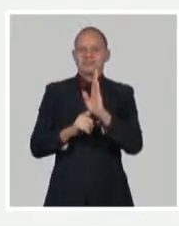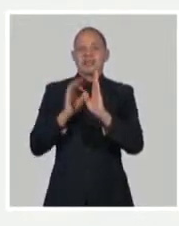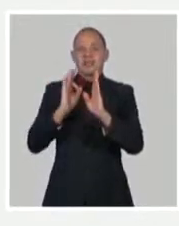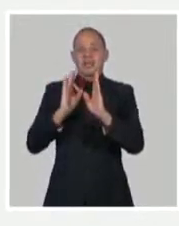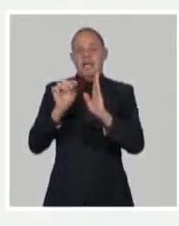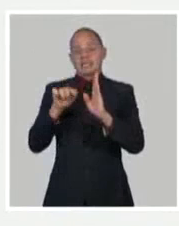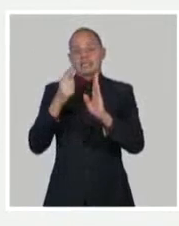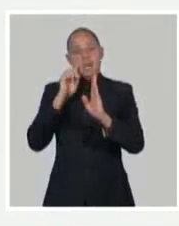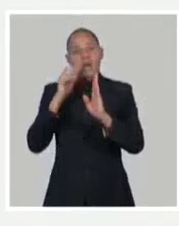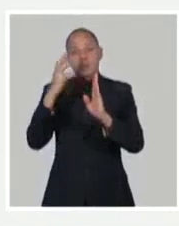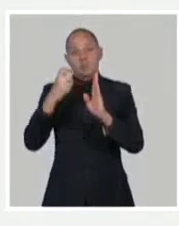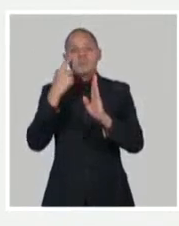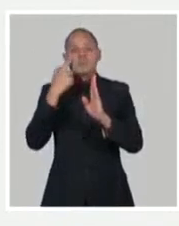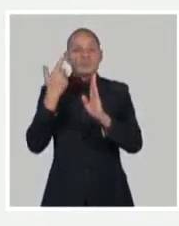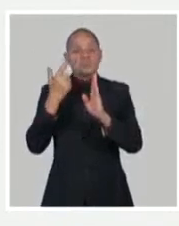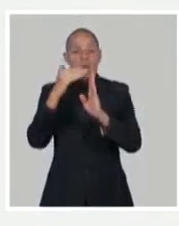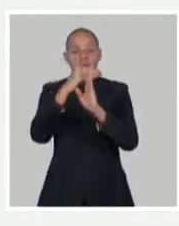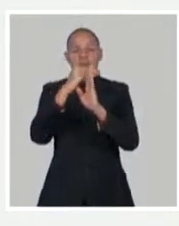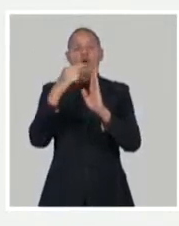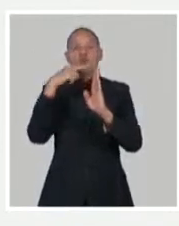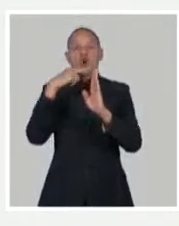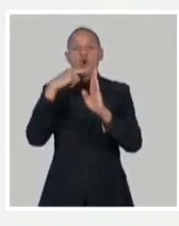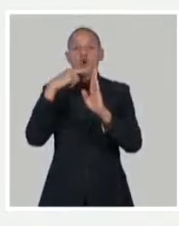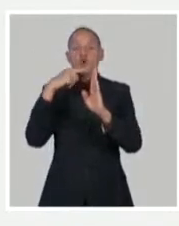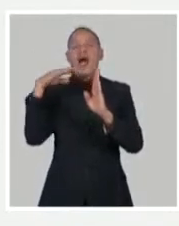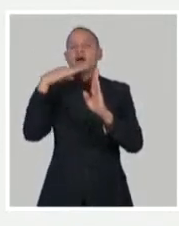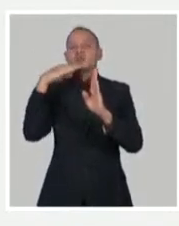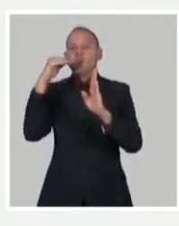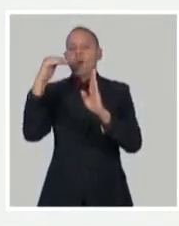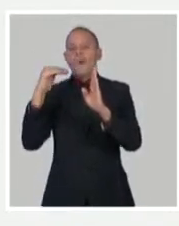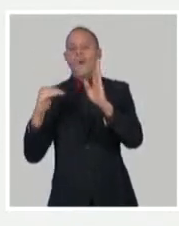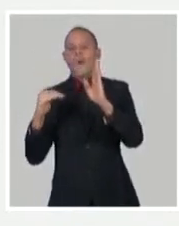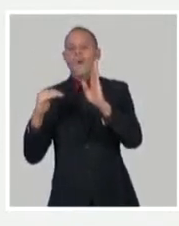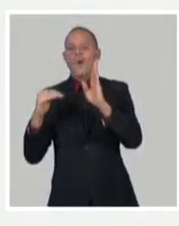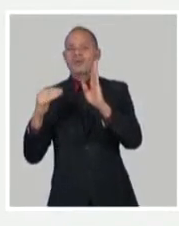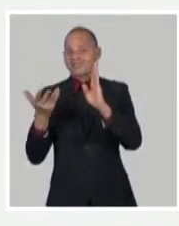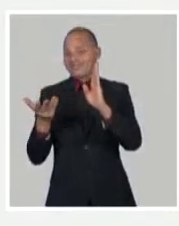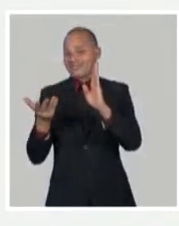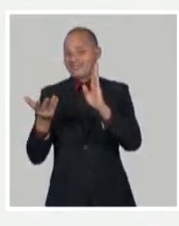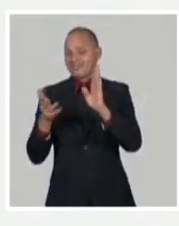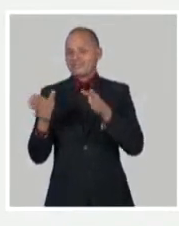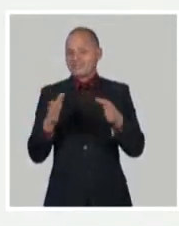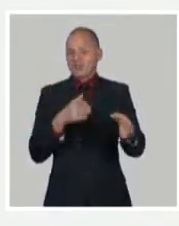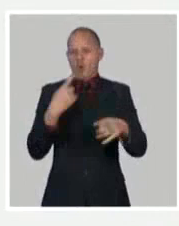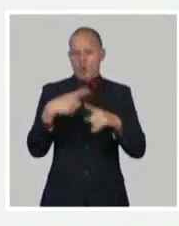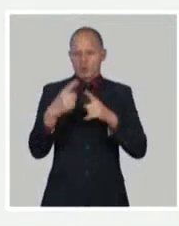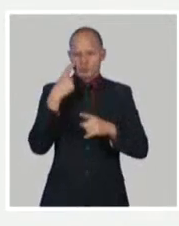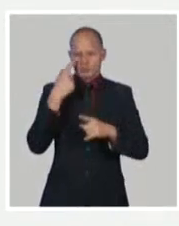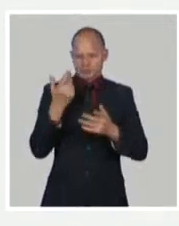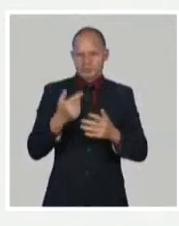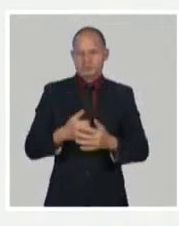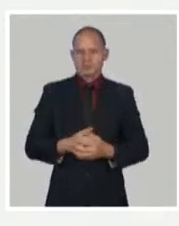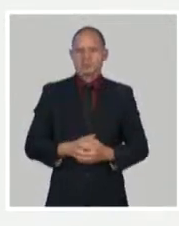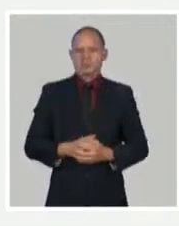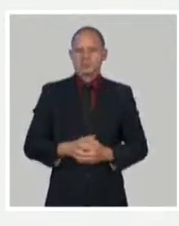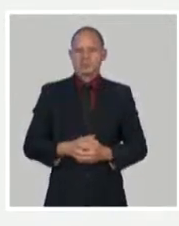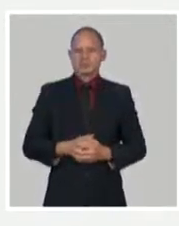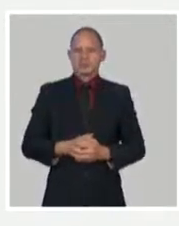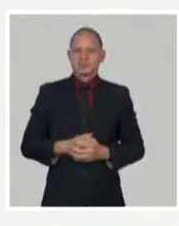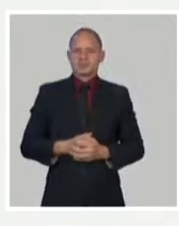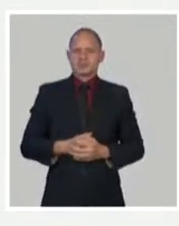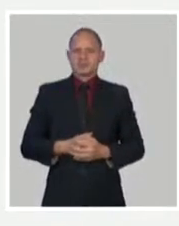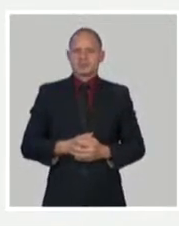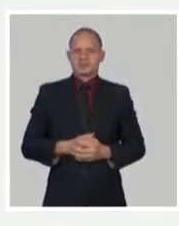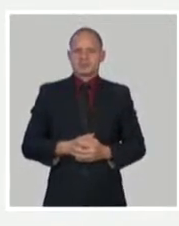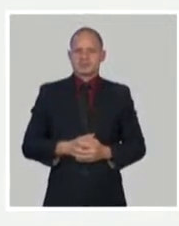que este es un resultado muy positivo. La próxima. Sin embargo, ante el fenómeno